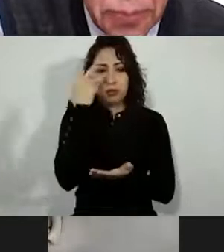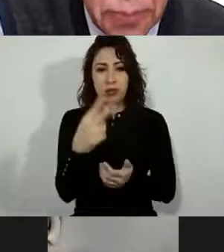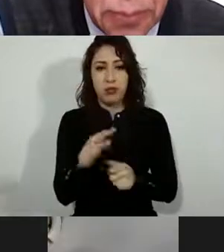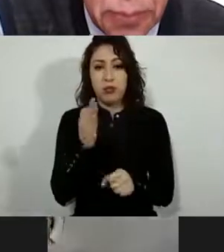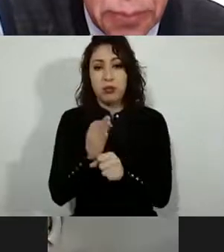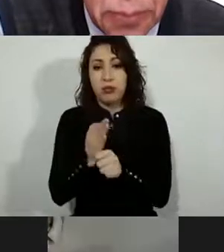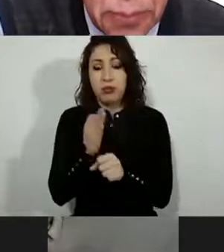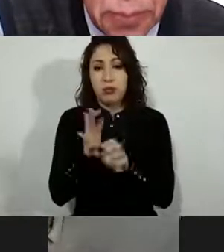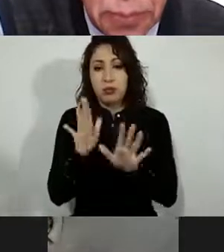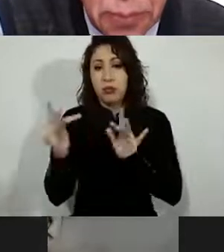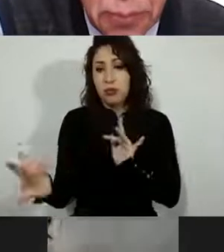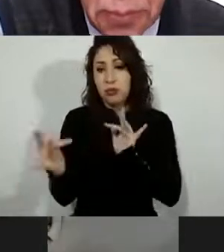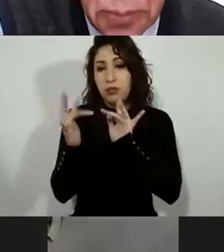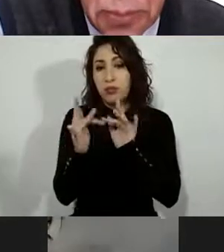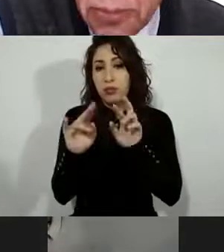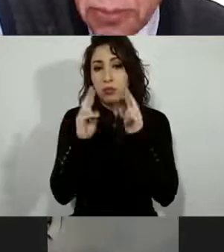me permito adelantar